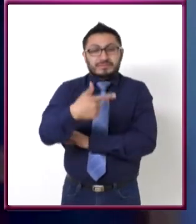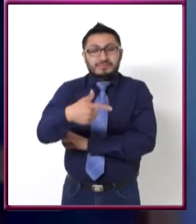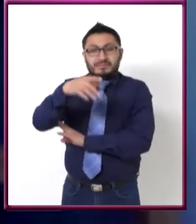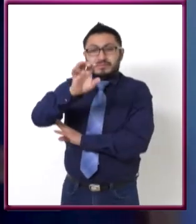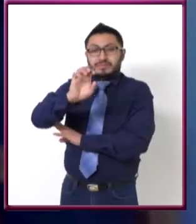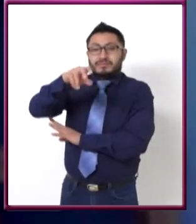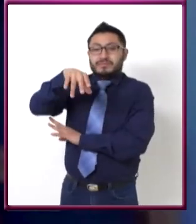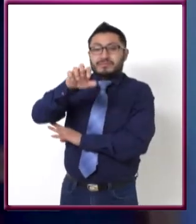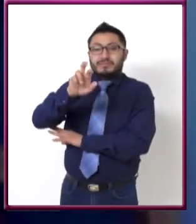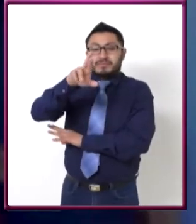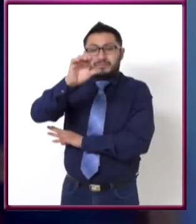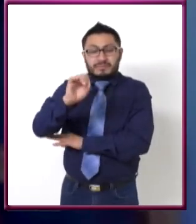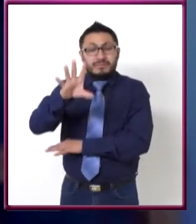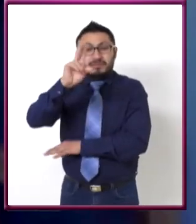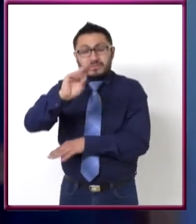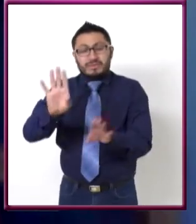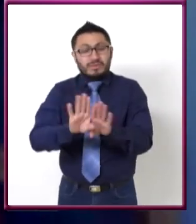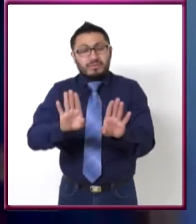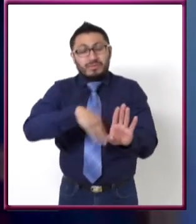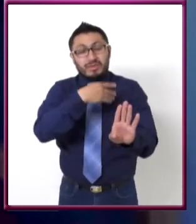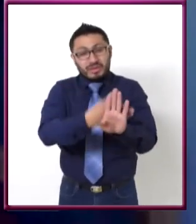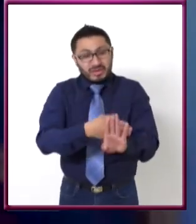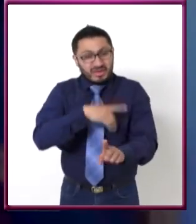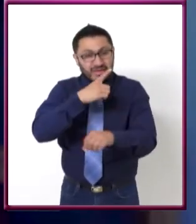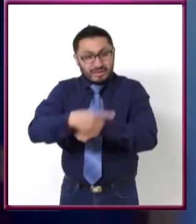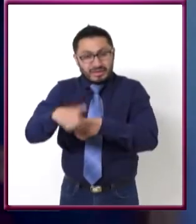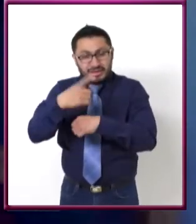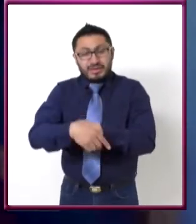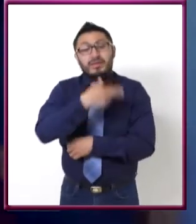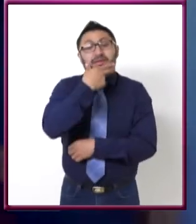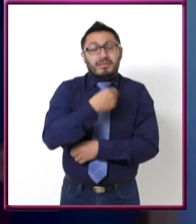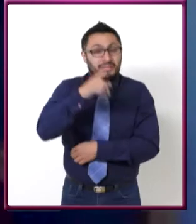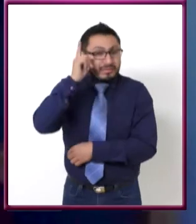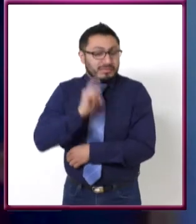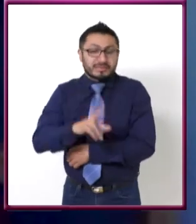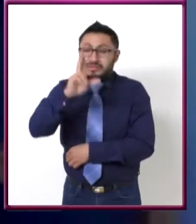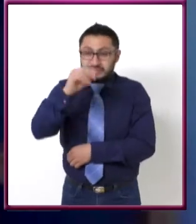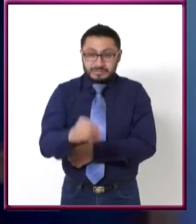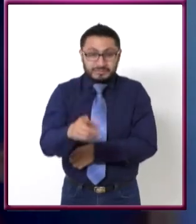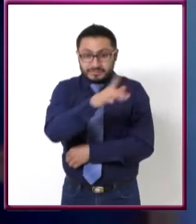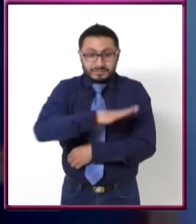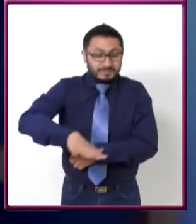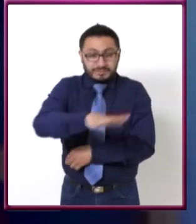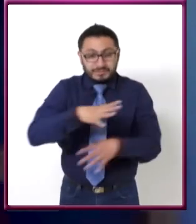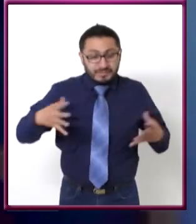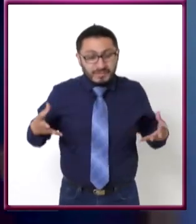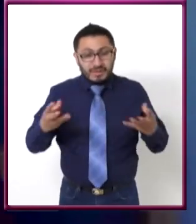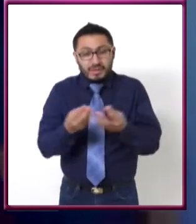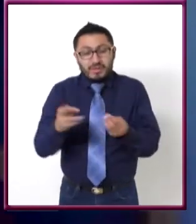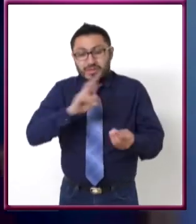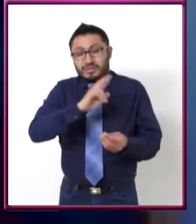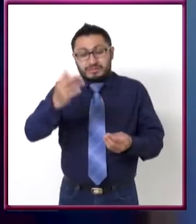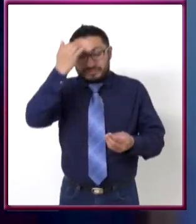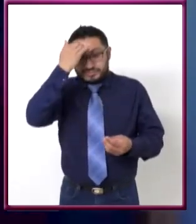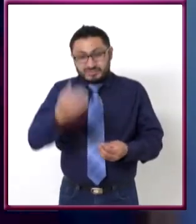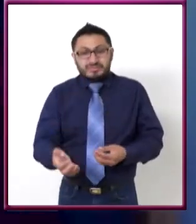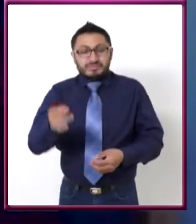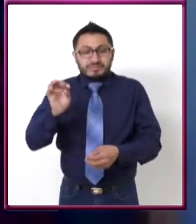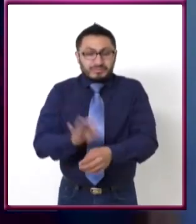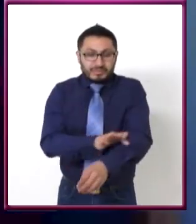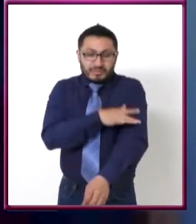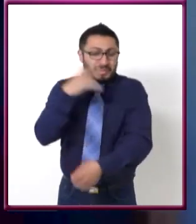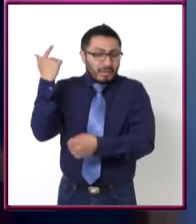género pues ya no esté dañando ni a hombres ni a mujeres, que tanto hombres como mujeres puedan reconocer